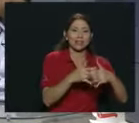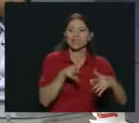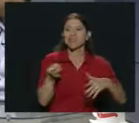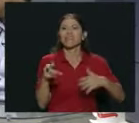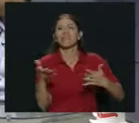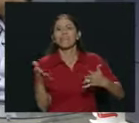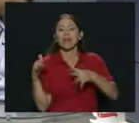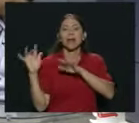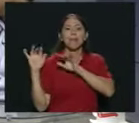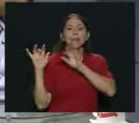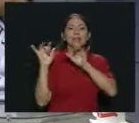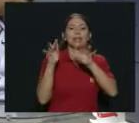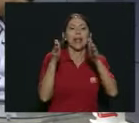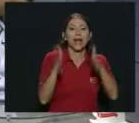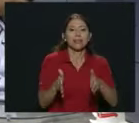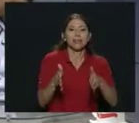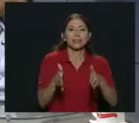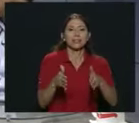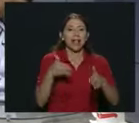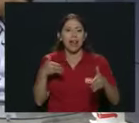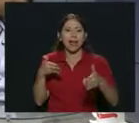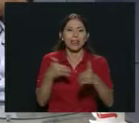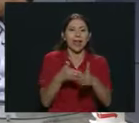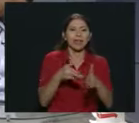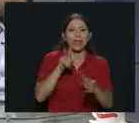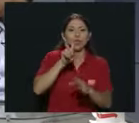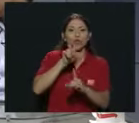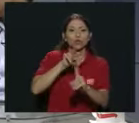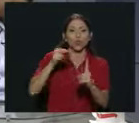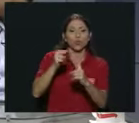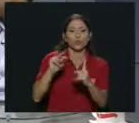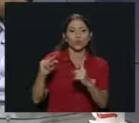desde 2 puntos de vista. La daña como